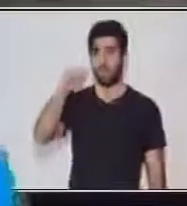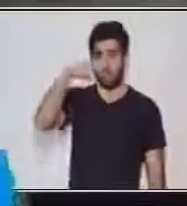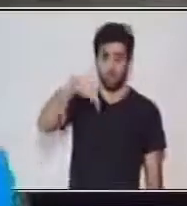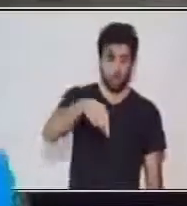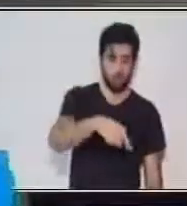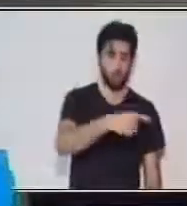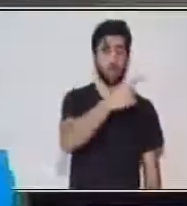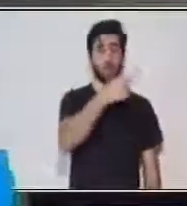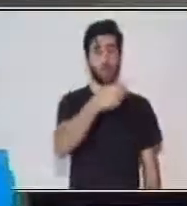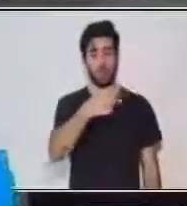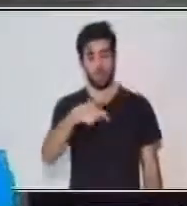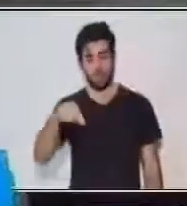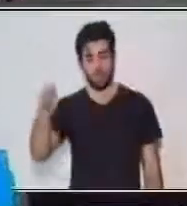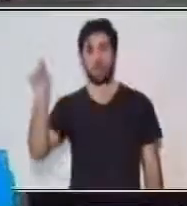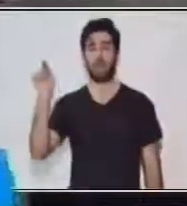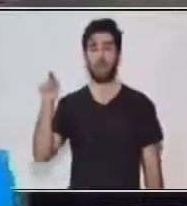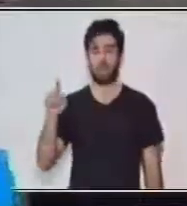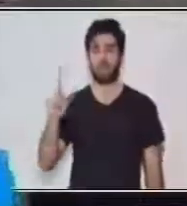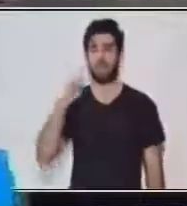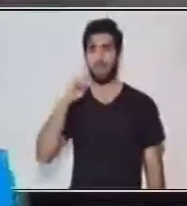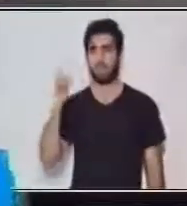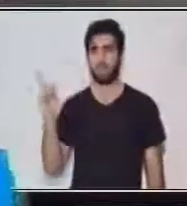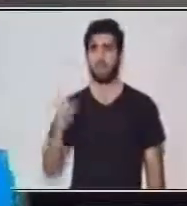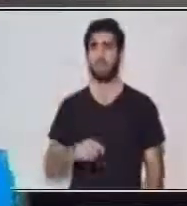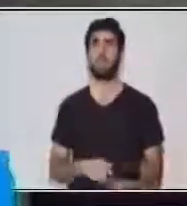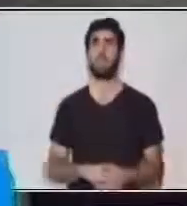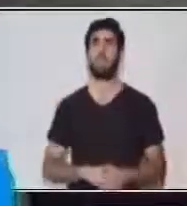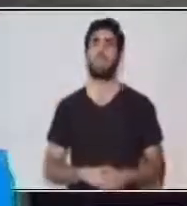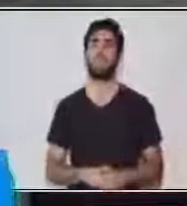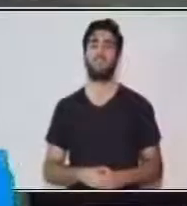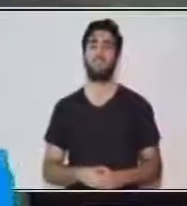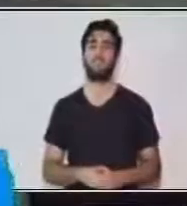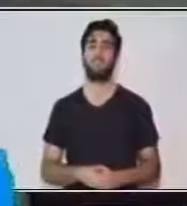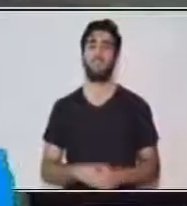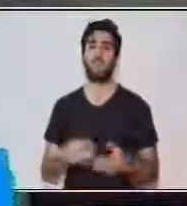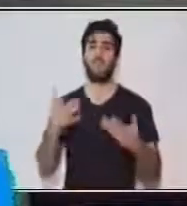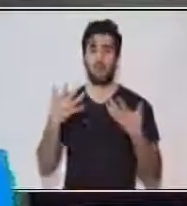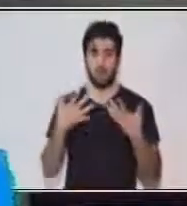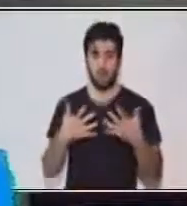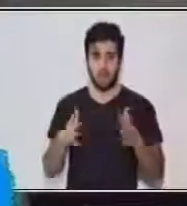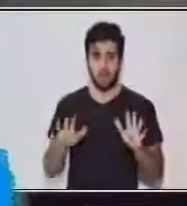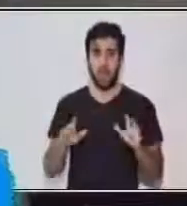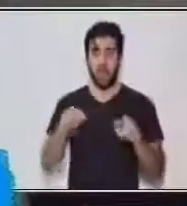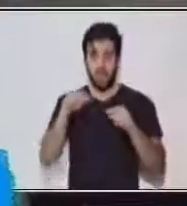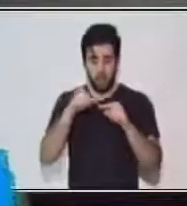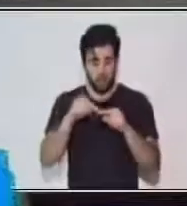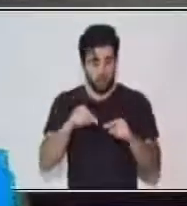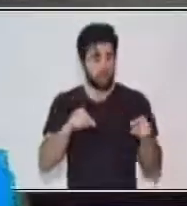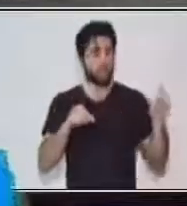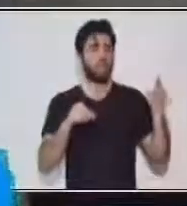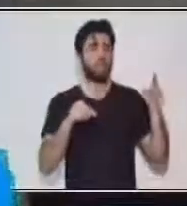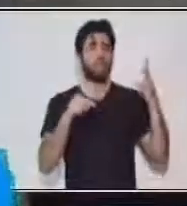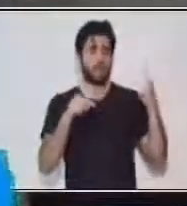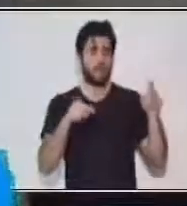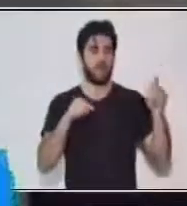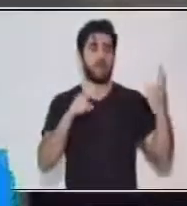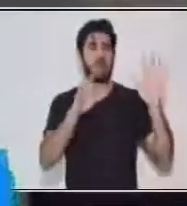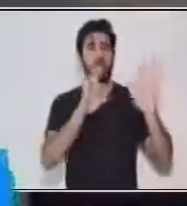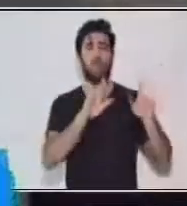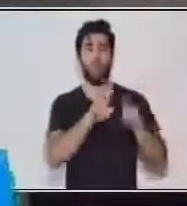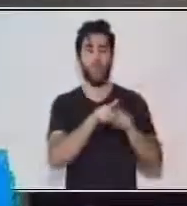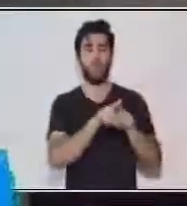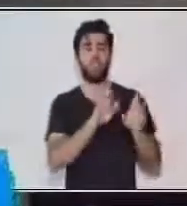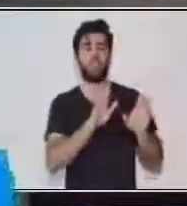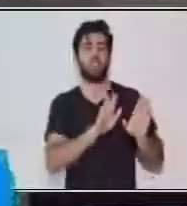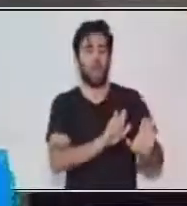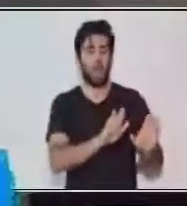la velocidad es la mayor que se puede obtener. Pasado de este punto hacia acá, la gravedad empieza a frenar.